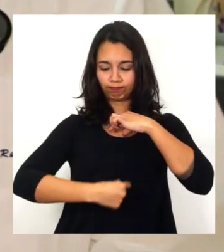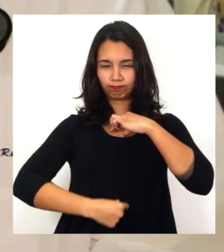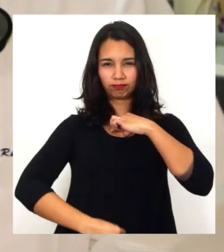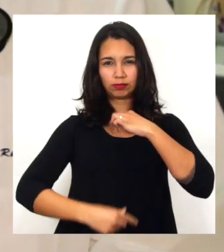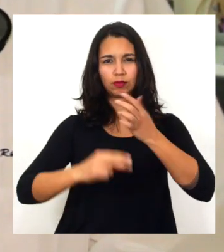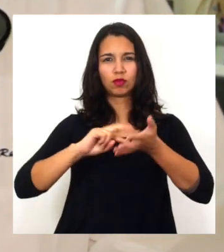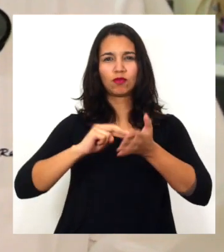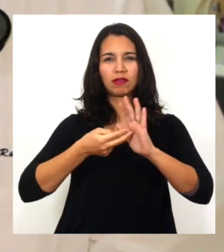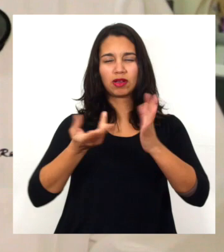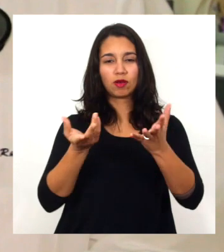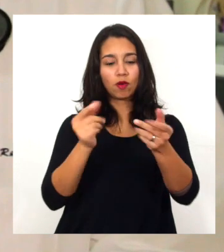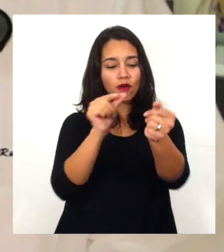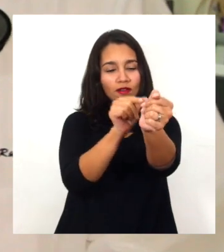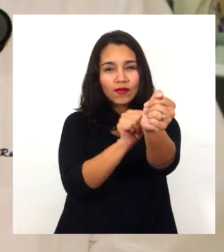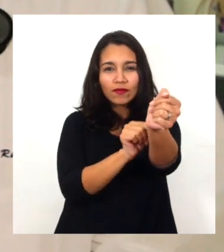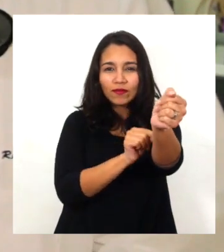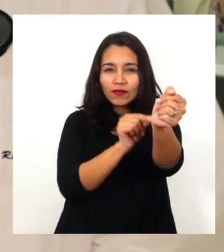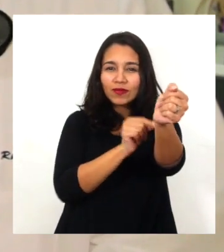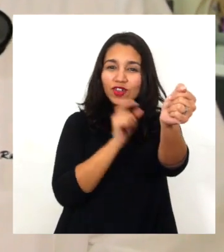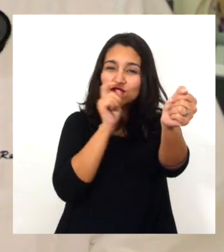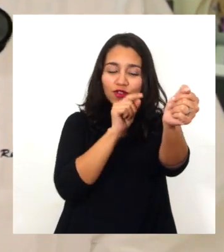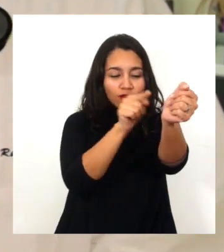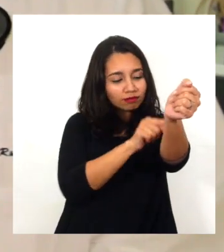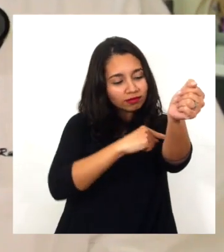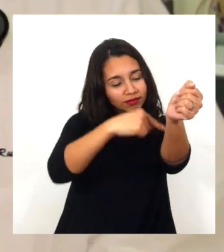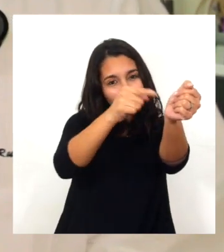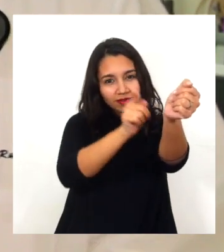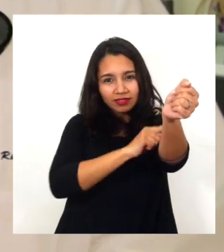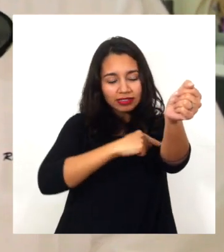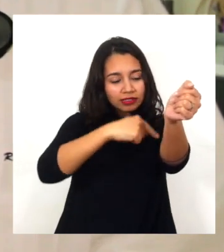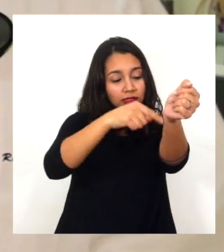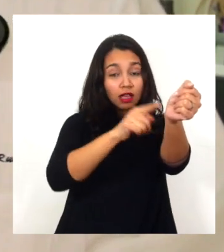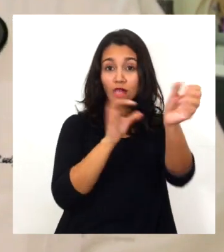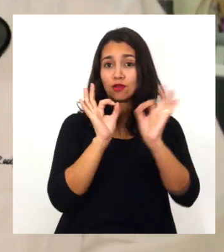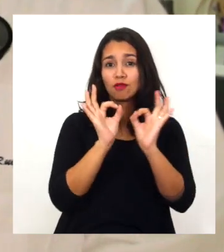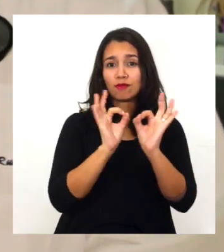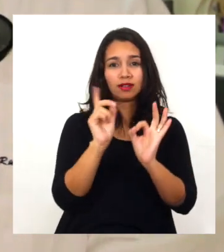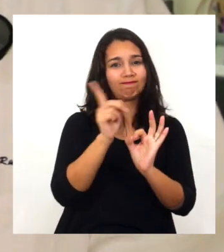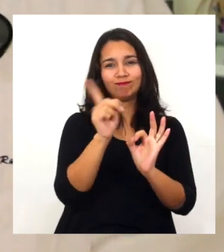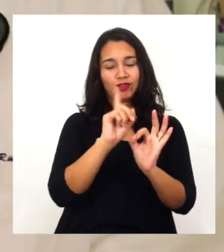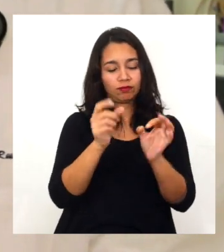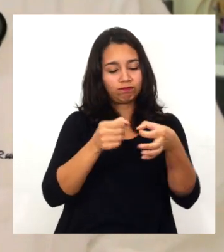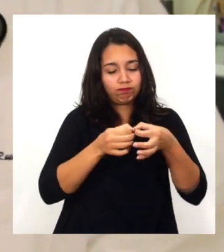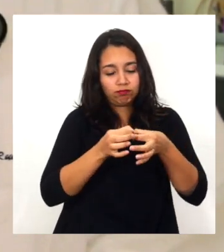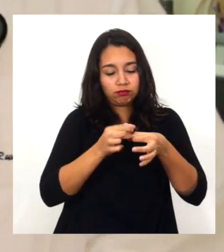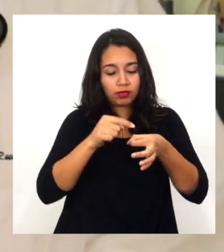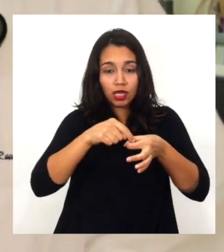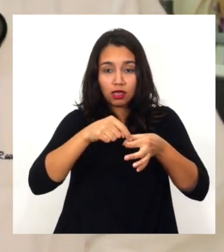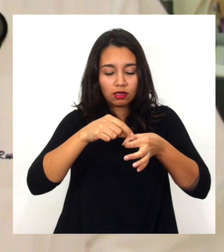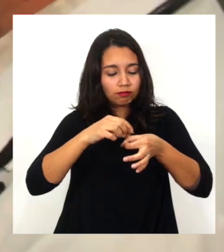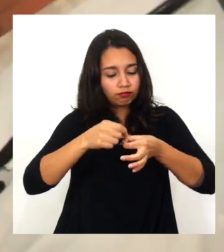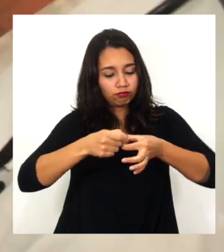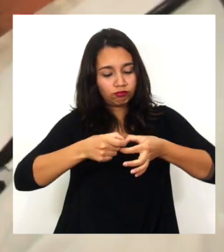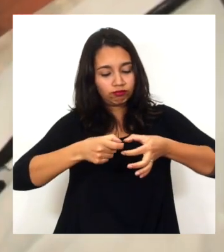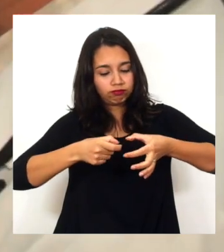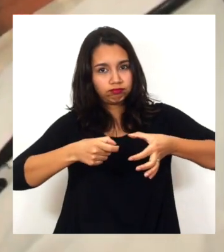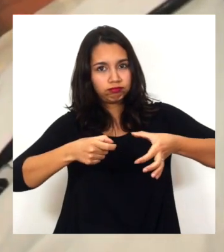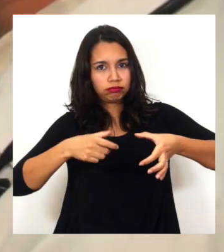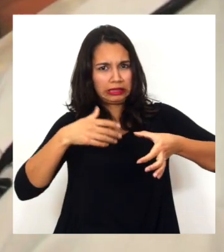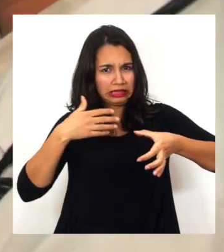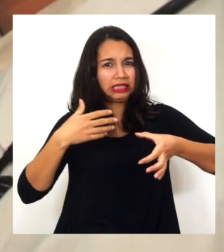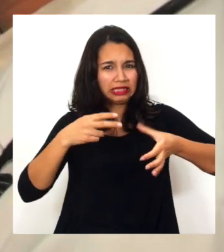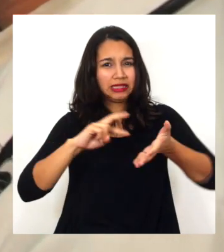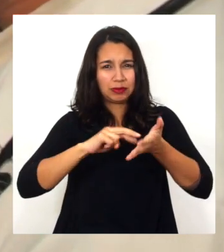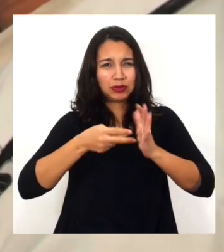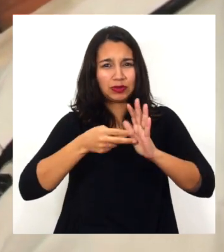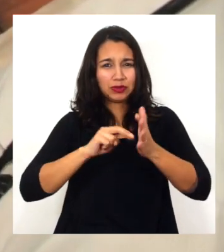son dilataciones de venas superficiales, en este caso en la superficie mucosa del esófago, y que por su